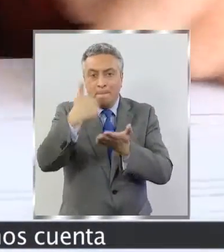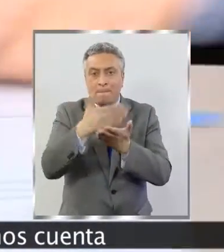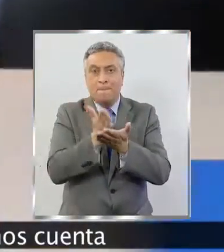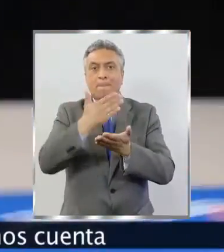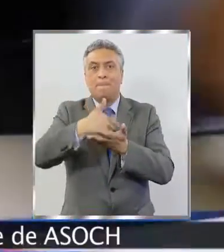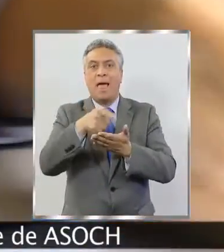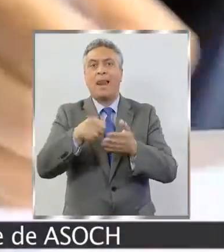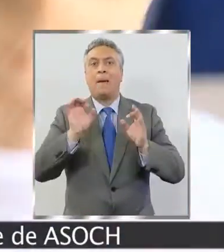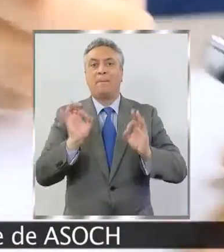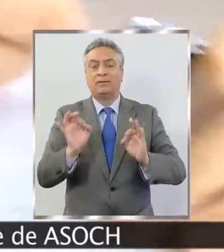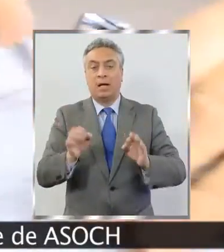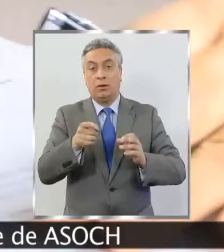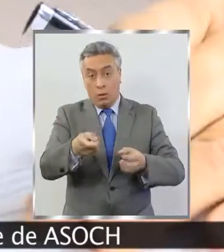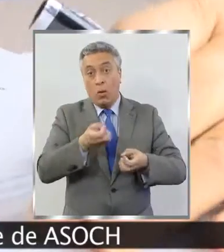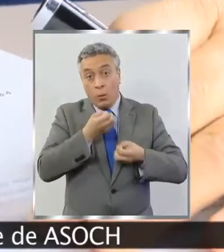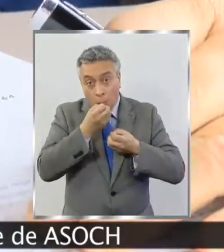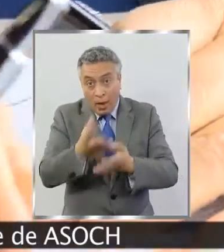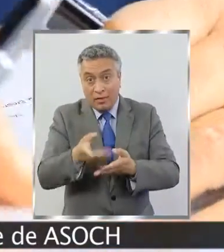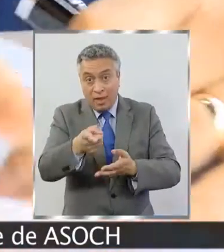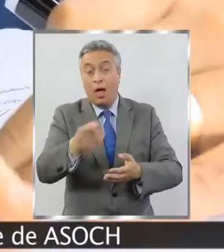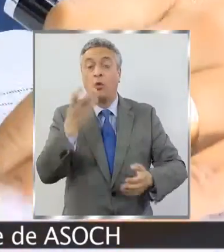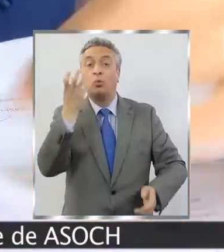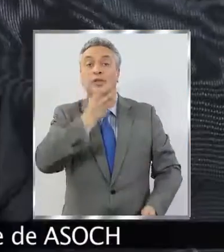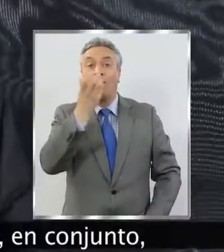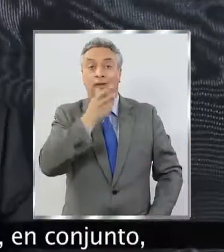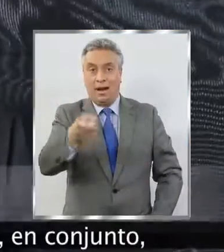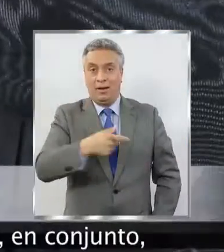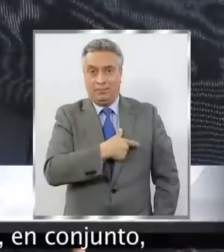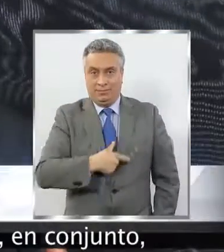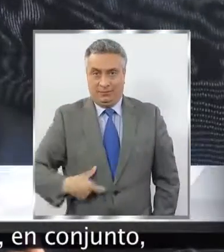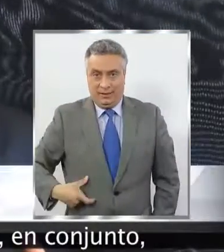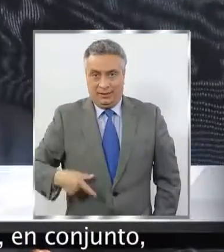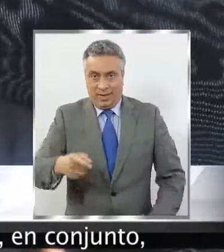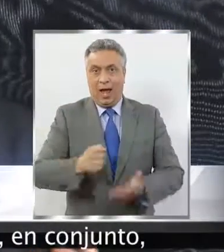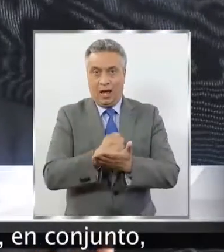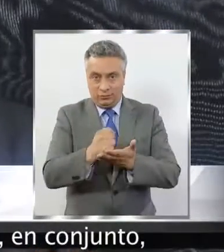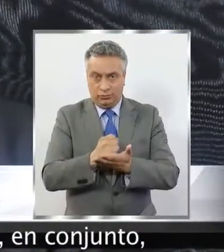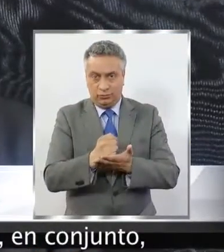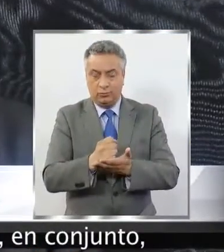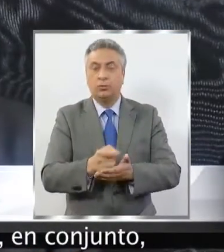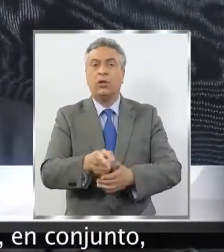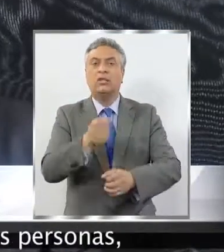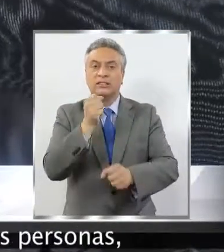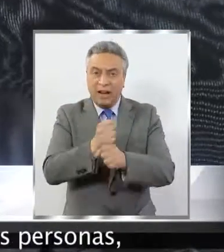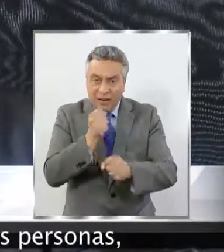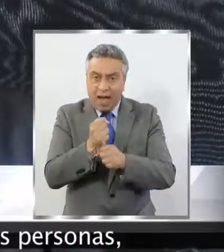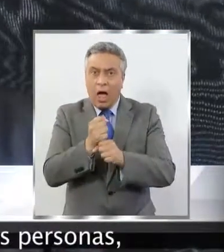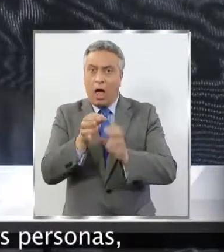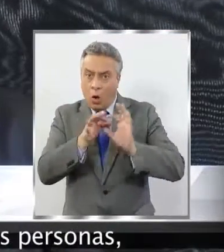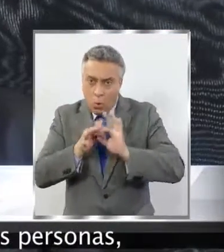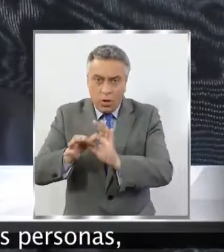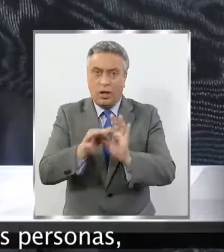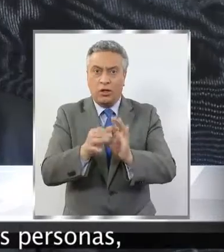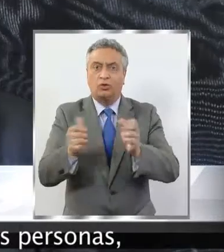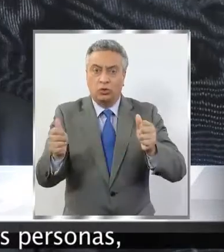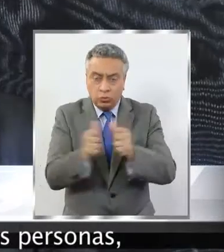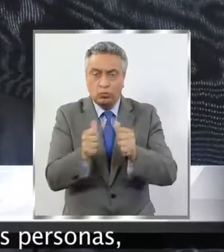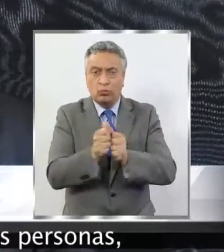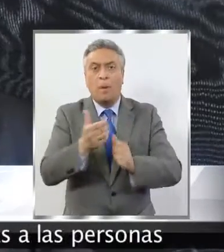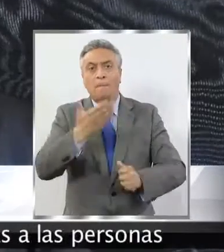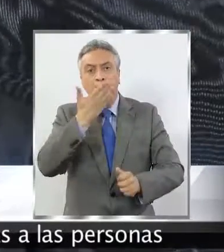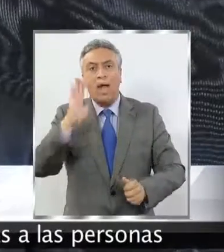Como nos cuenta Gustavo Vergara, presidente de ASOCH. Tenemos que trabajar unidos, en conjunto, por un mejor futuro a las